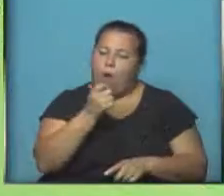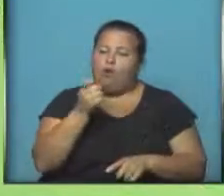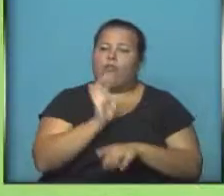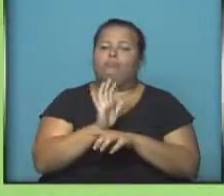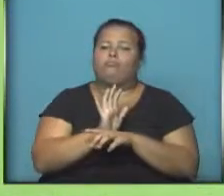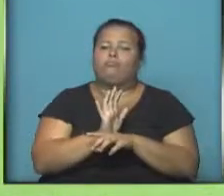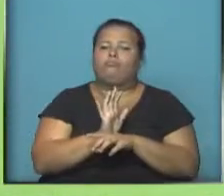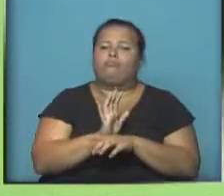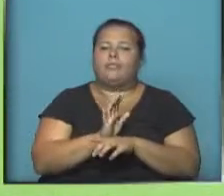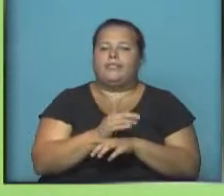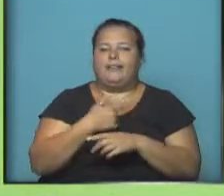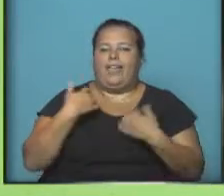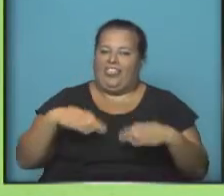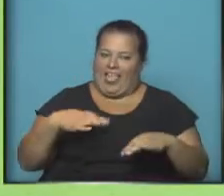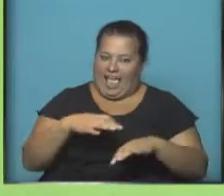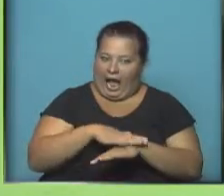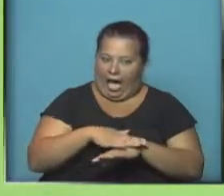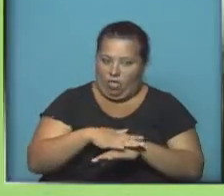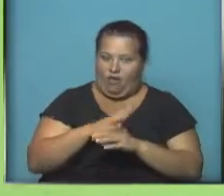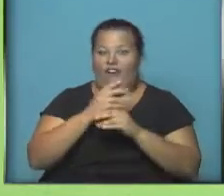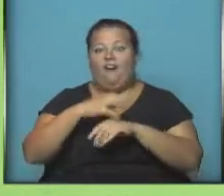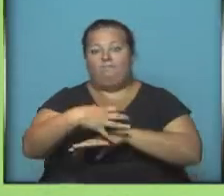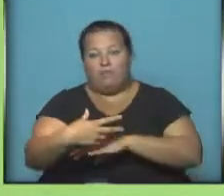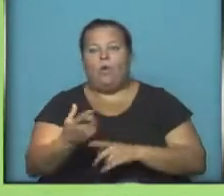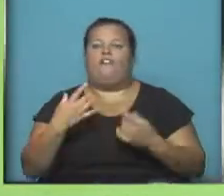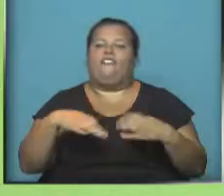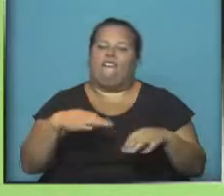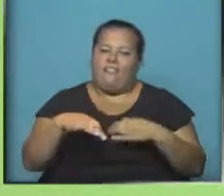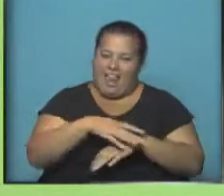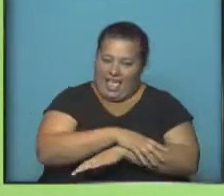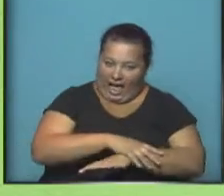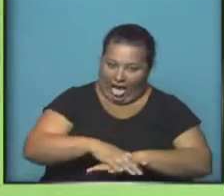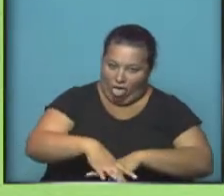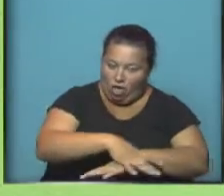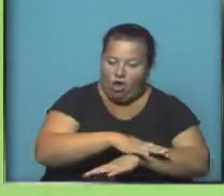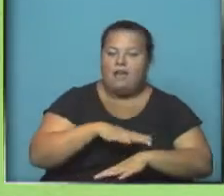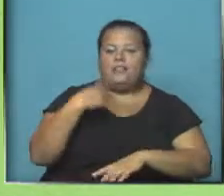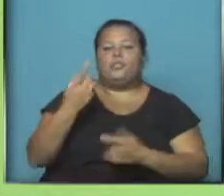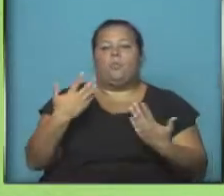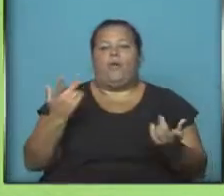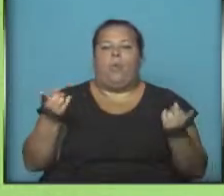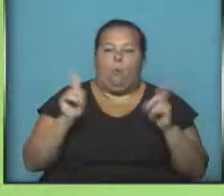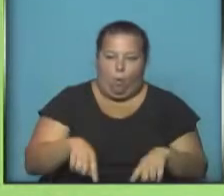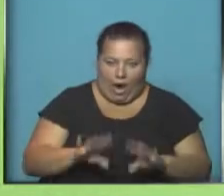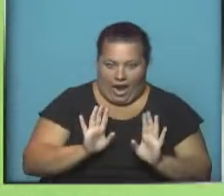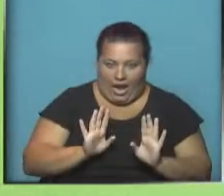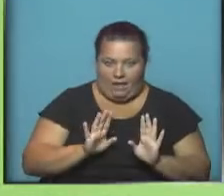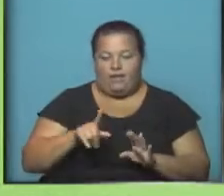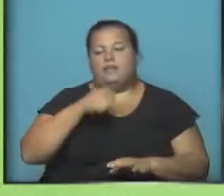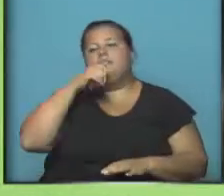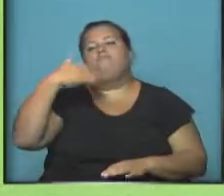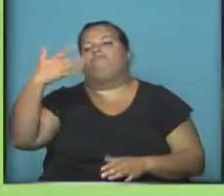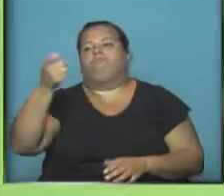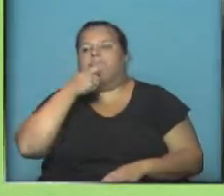es como que quedamos vulnerables a esta situación, o sea, queda más frágil ese sector y entonces frente a cualquier otro